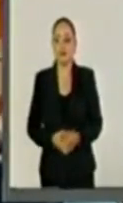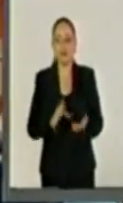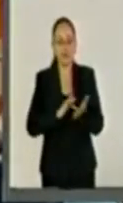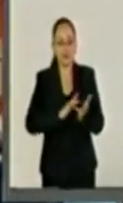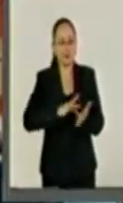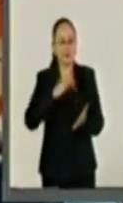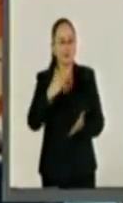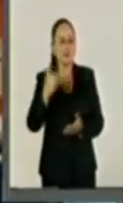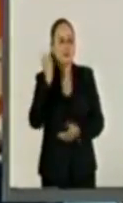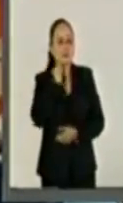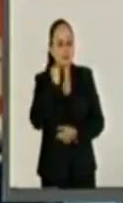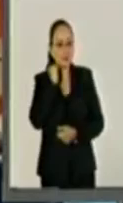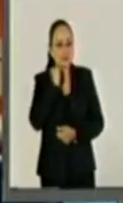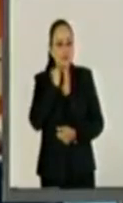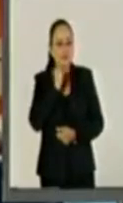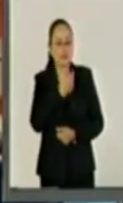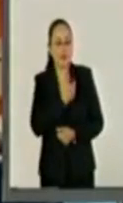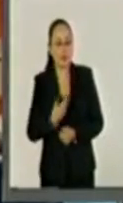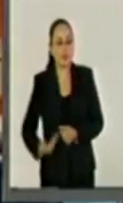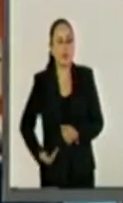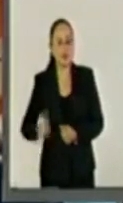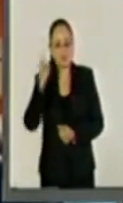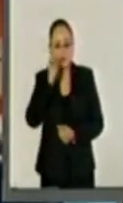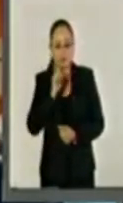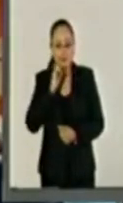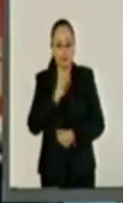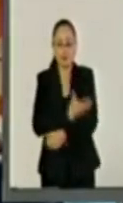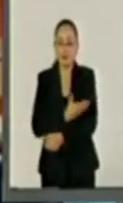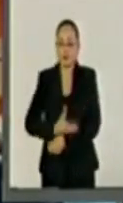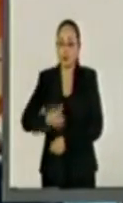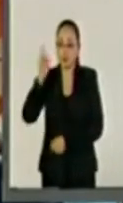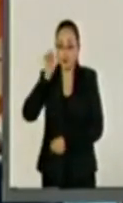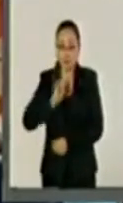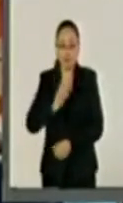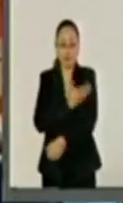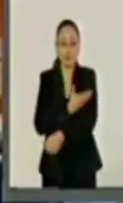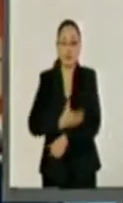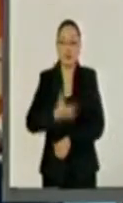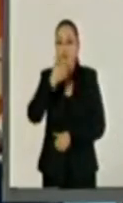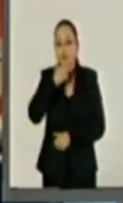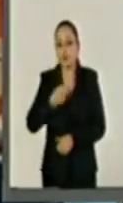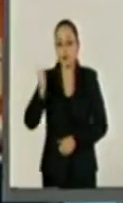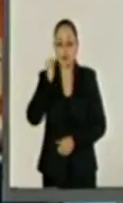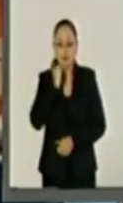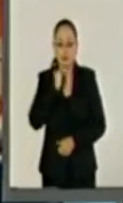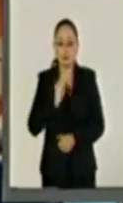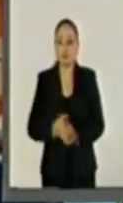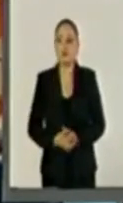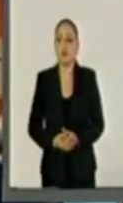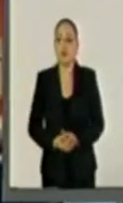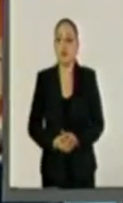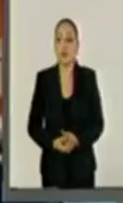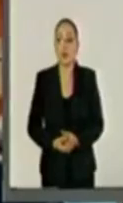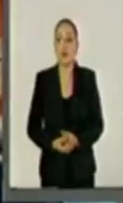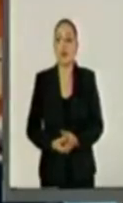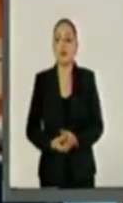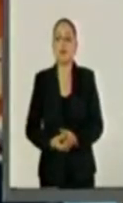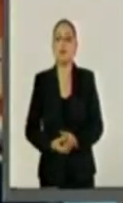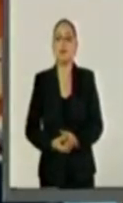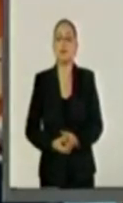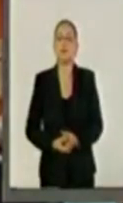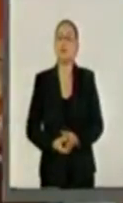Gracias, senadora presidenta, compañeras, compañeros senadores. Según algunos